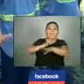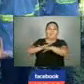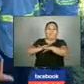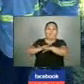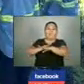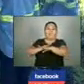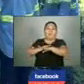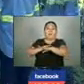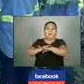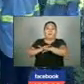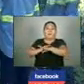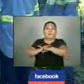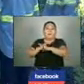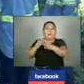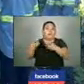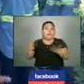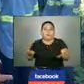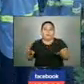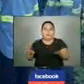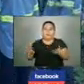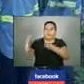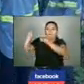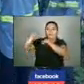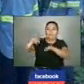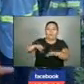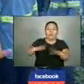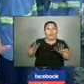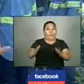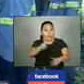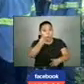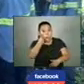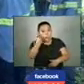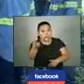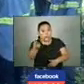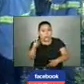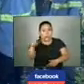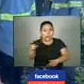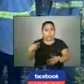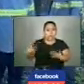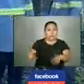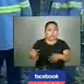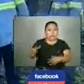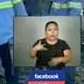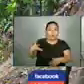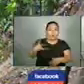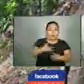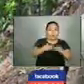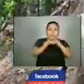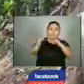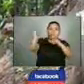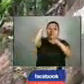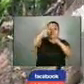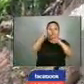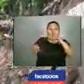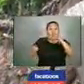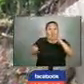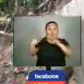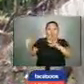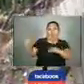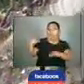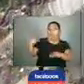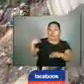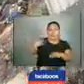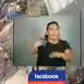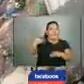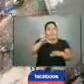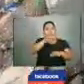lavando, pues porque si usted ve, eso está terrible, aquí estamos a la orilla, posiblemente nos digan, mire, tienen que